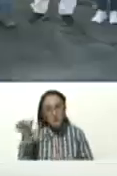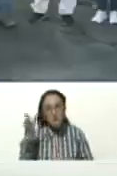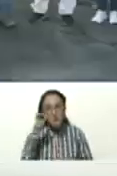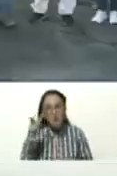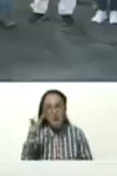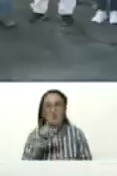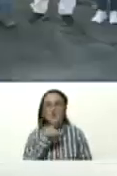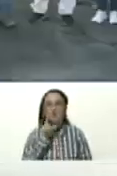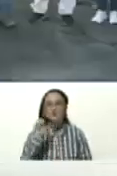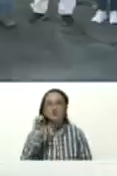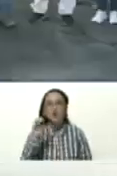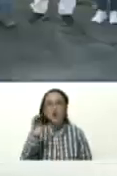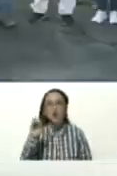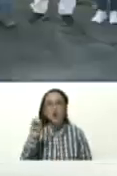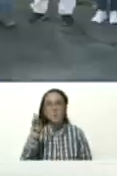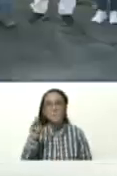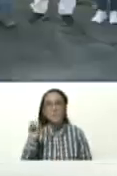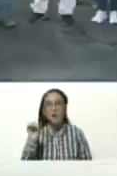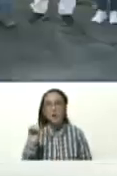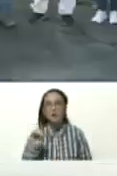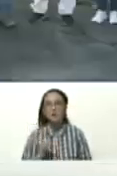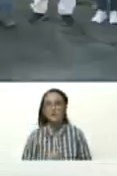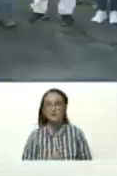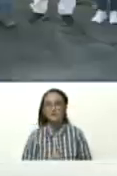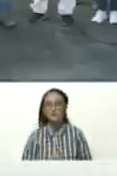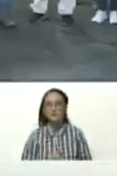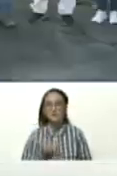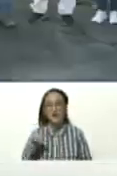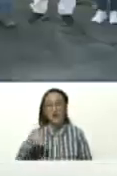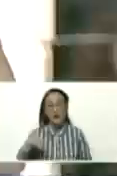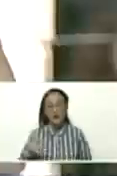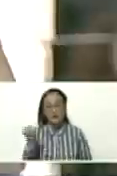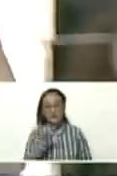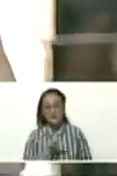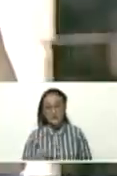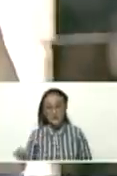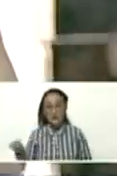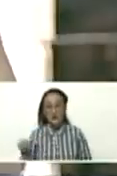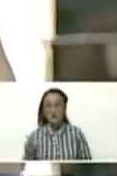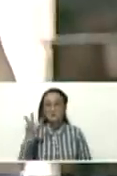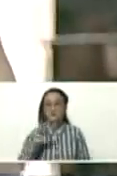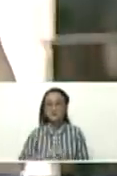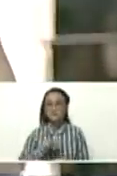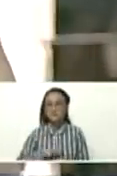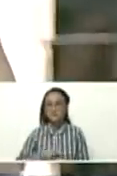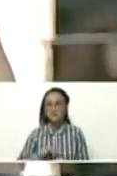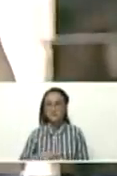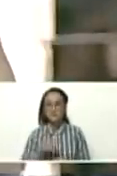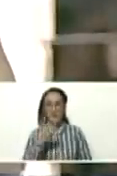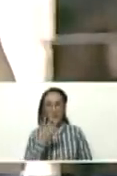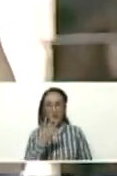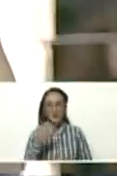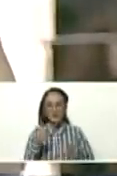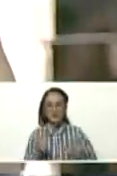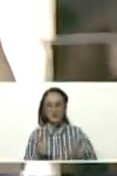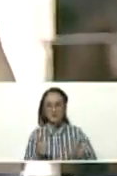también, hablando de recursos, esta semana se aprobaron